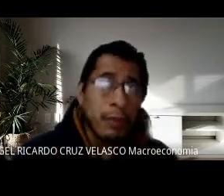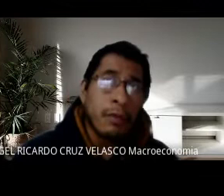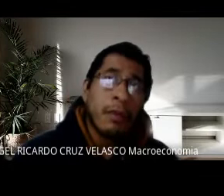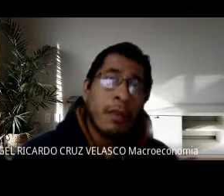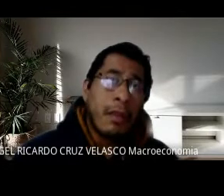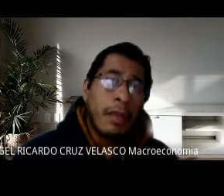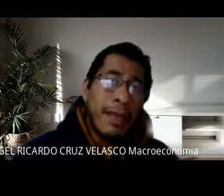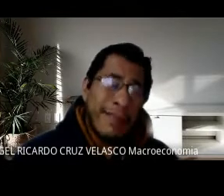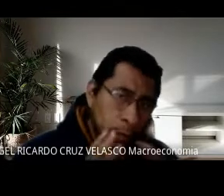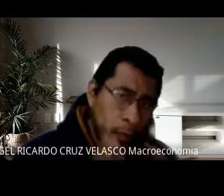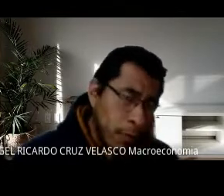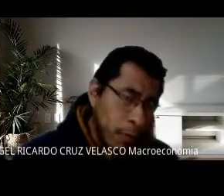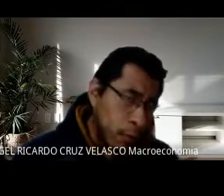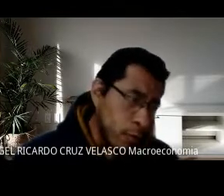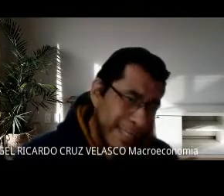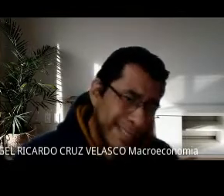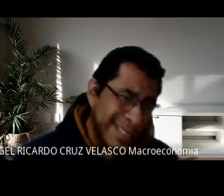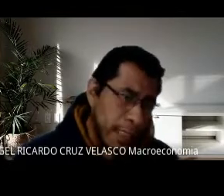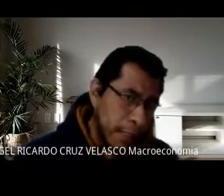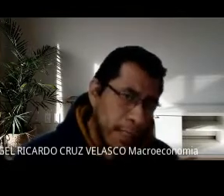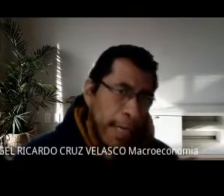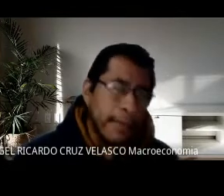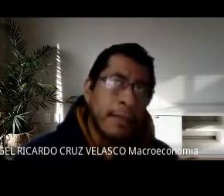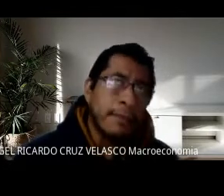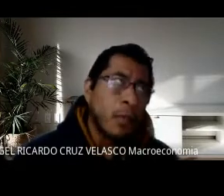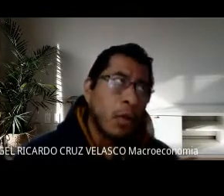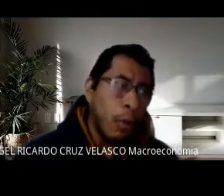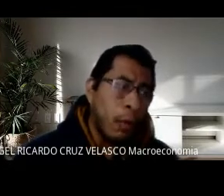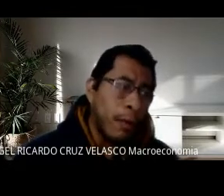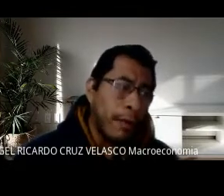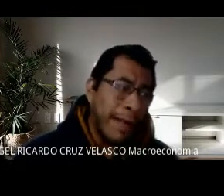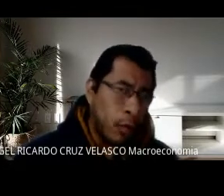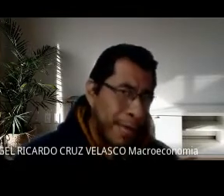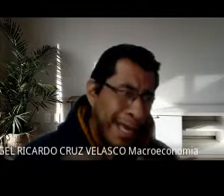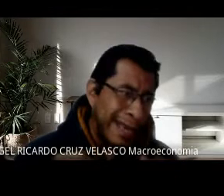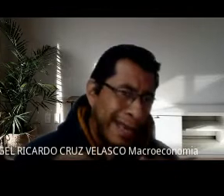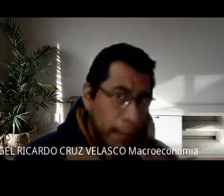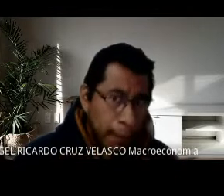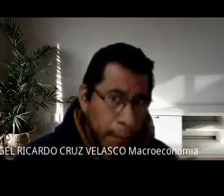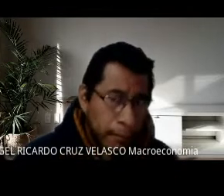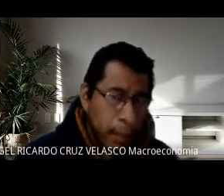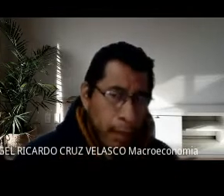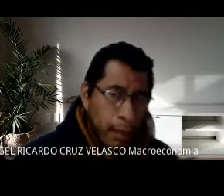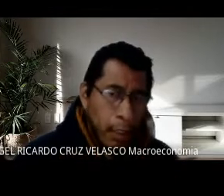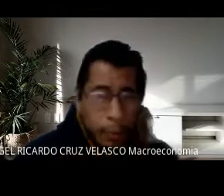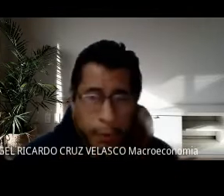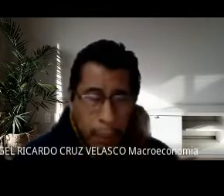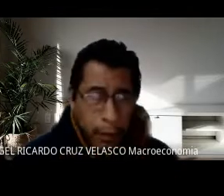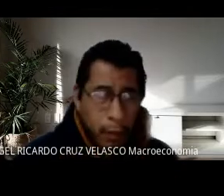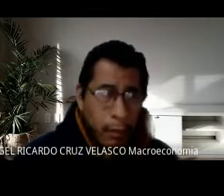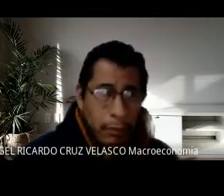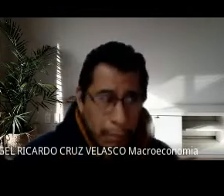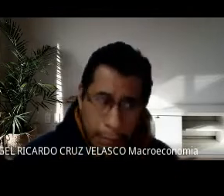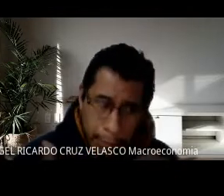bueno, en algún momento veremos estadísticas más adelante cómo la economía estaba mal, y López Obrador